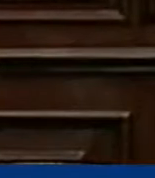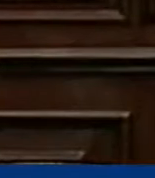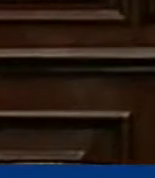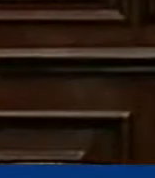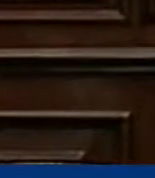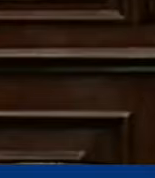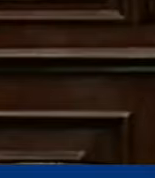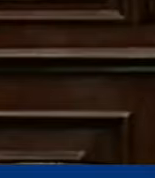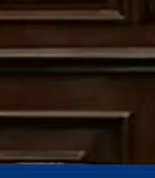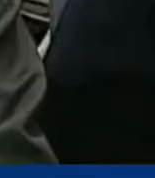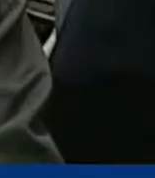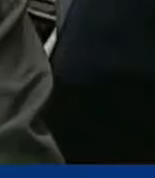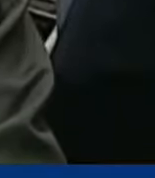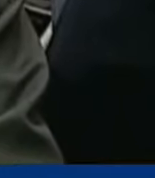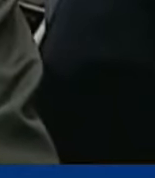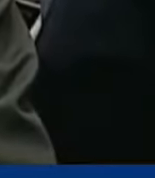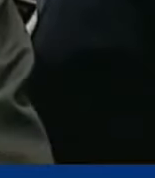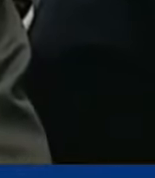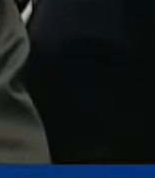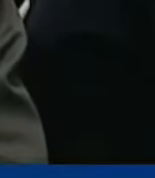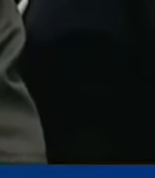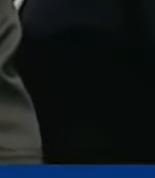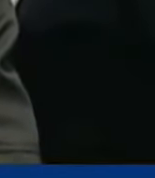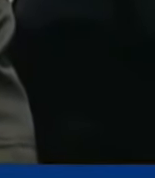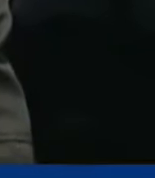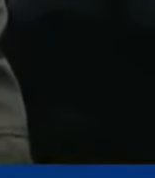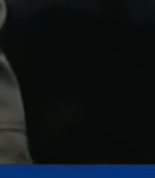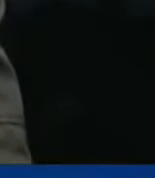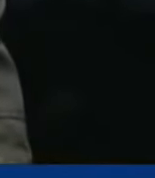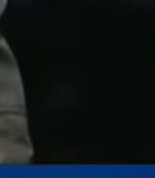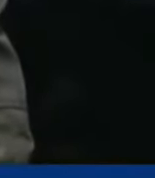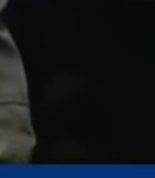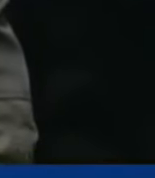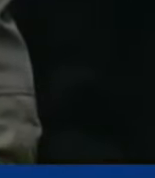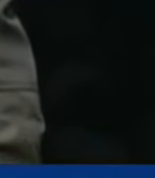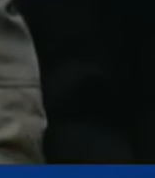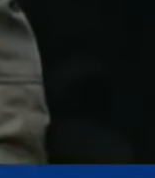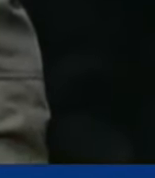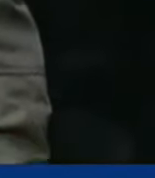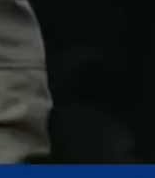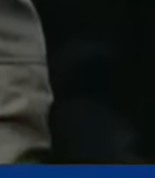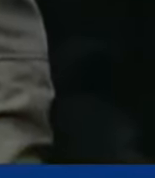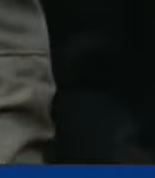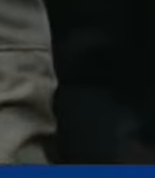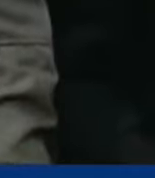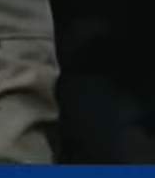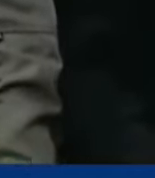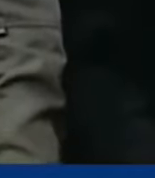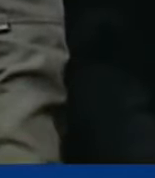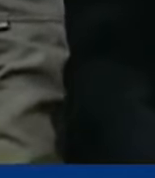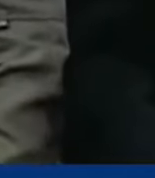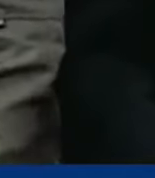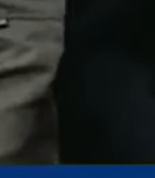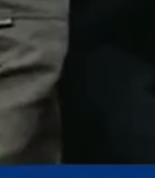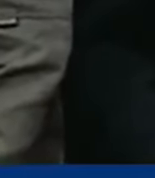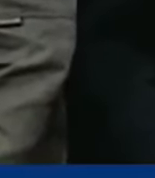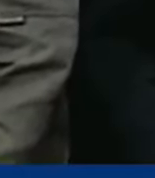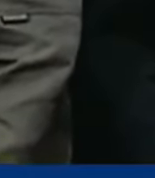este proyecto tiene un primer sedazo de pueblo. Así dirías tú, ¿verdad, Sot?